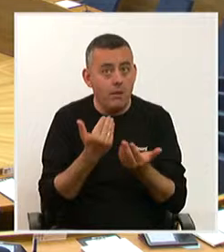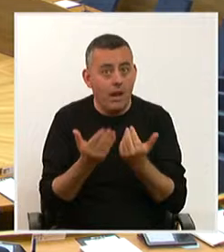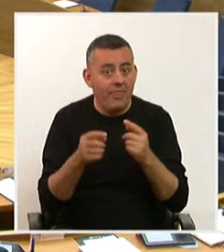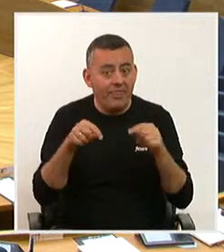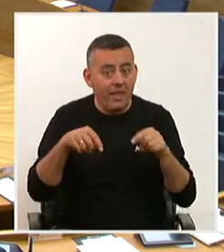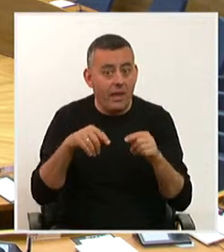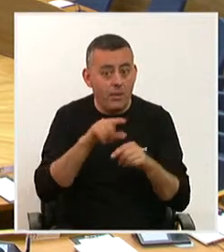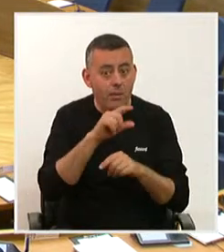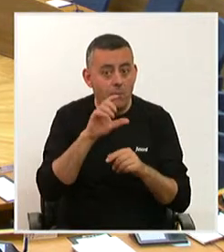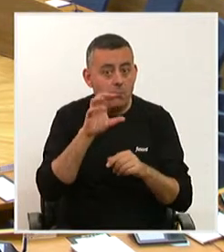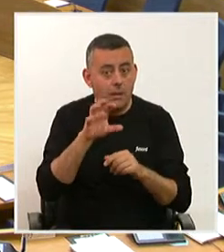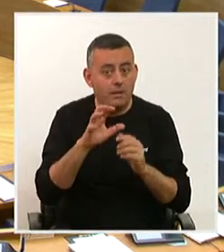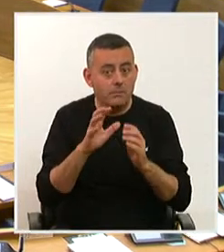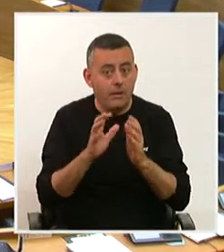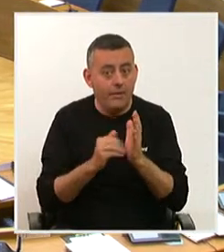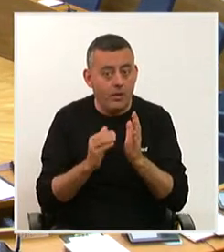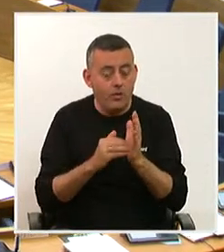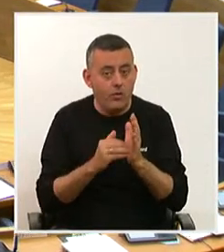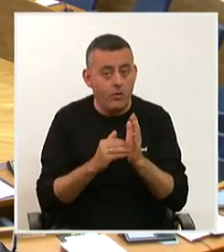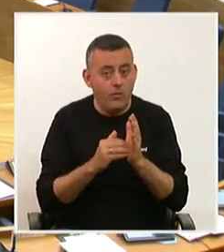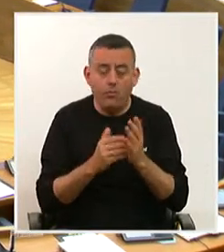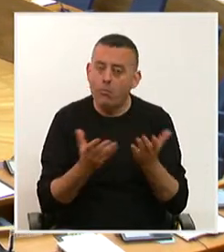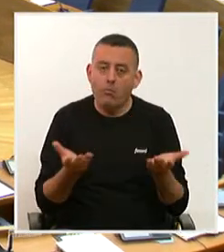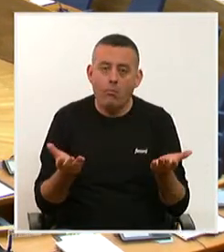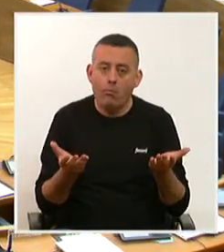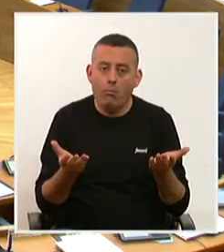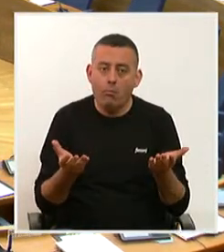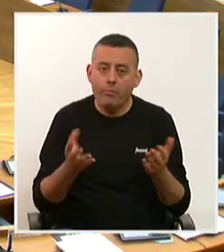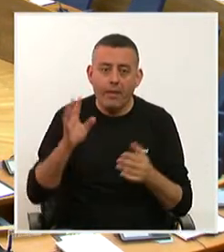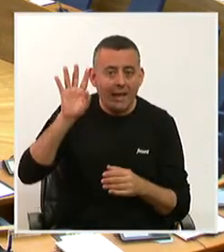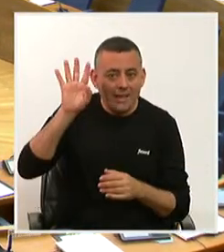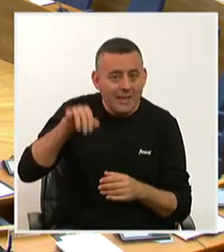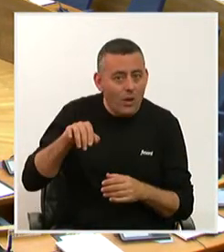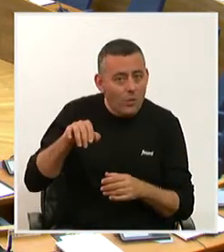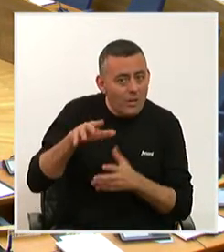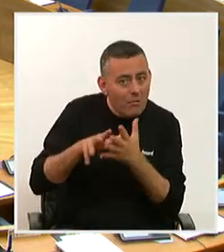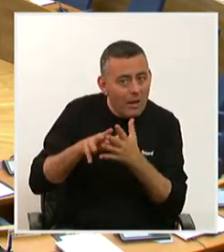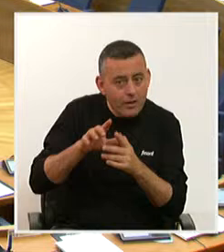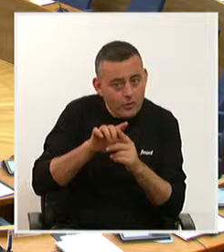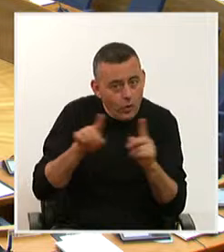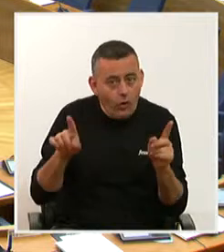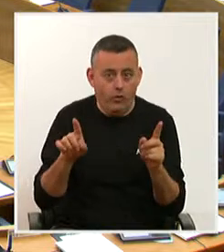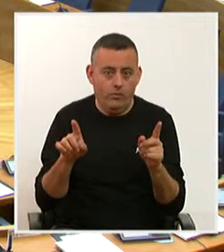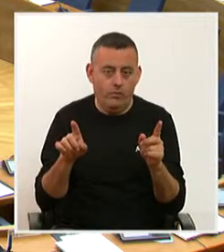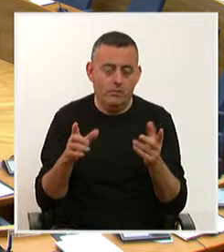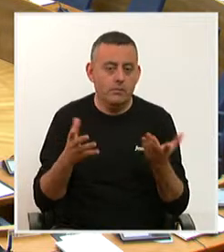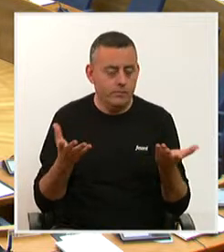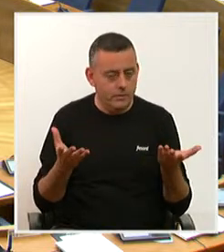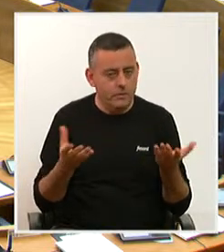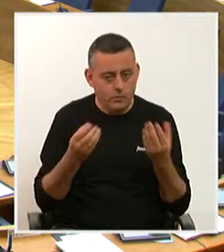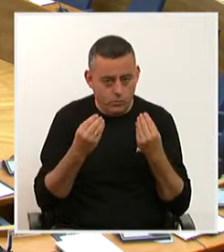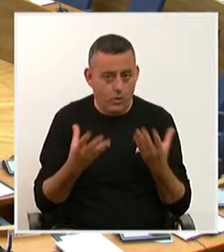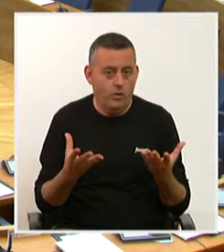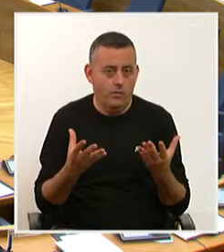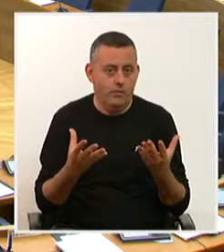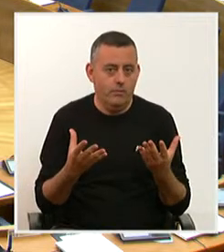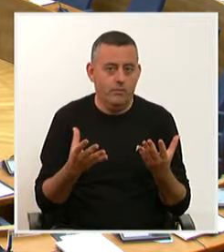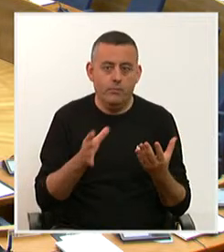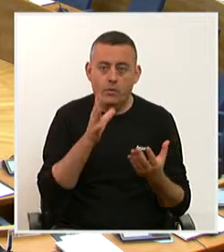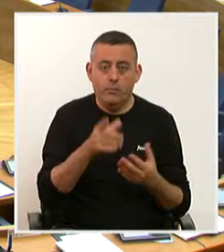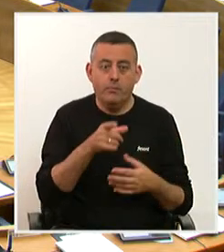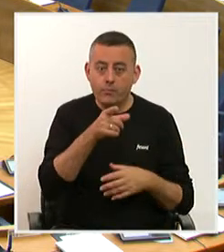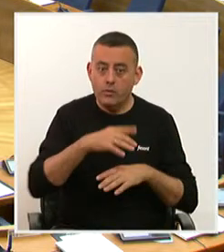sería un det un det que aaer en algo important es que ved están